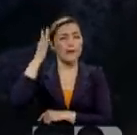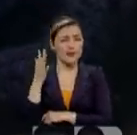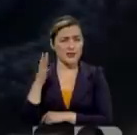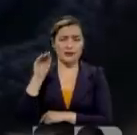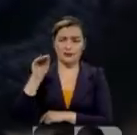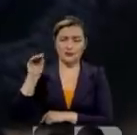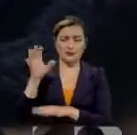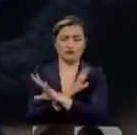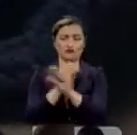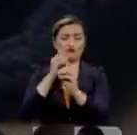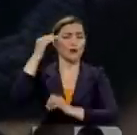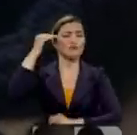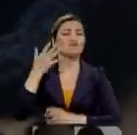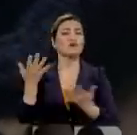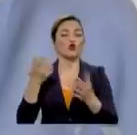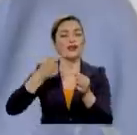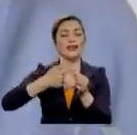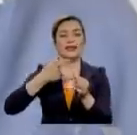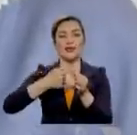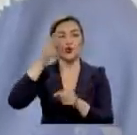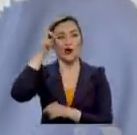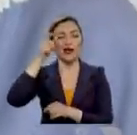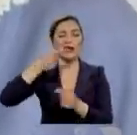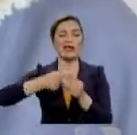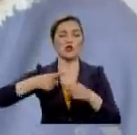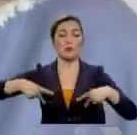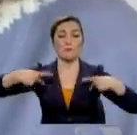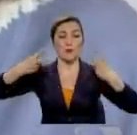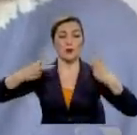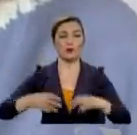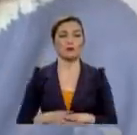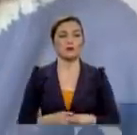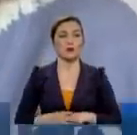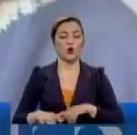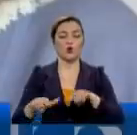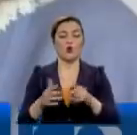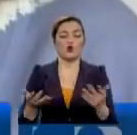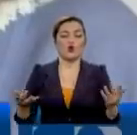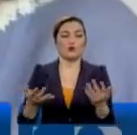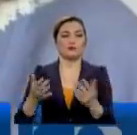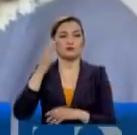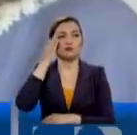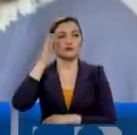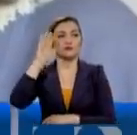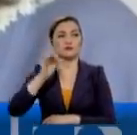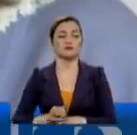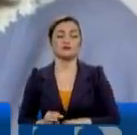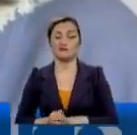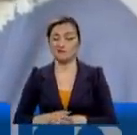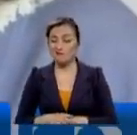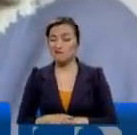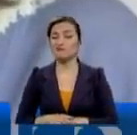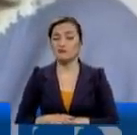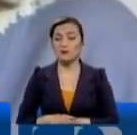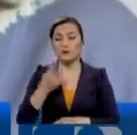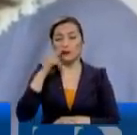menor, quien se presume se encuentra en Quito. No se sabe con precisión dónde están, sí han sido vistos